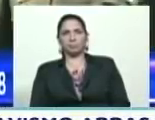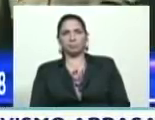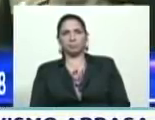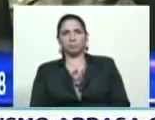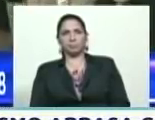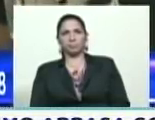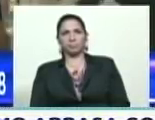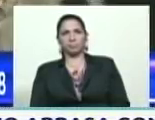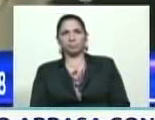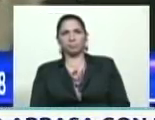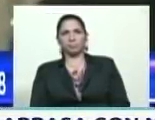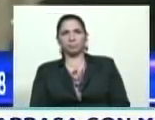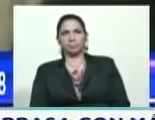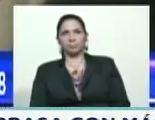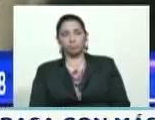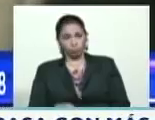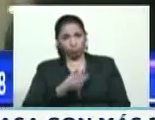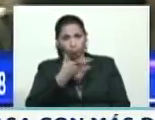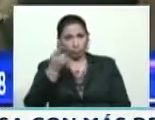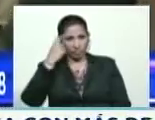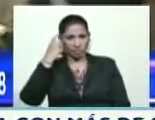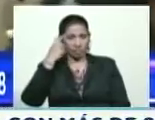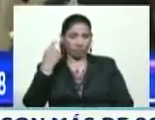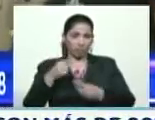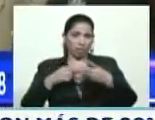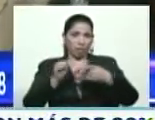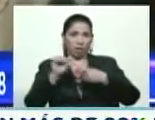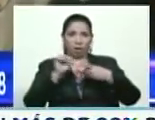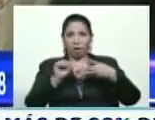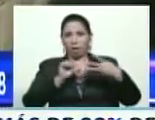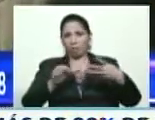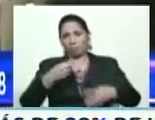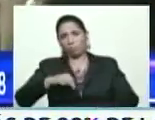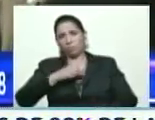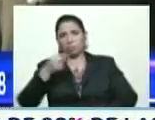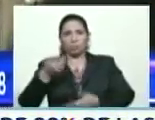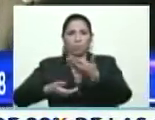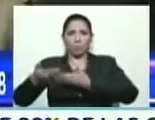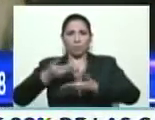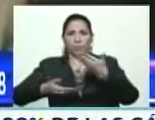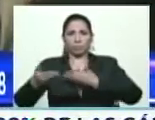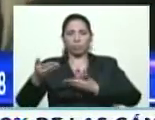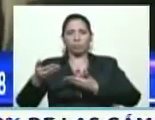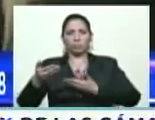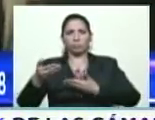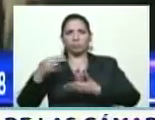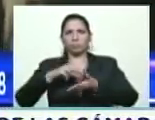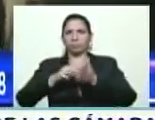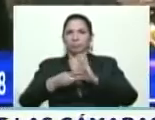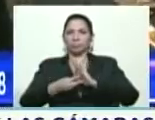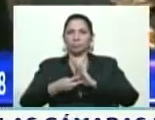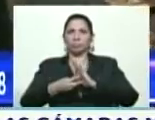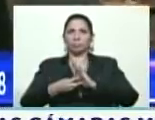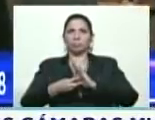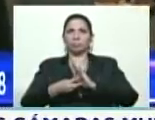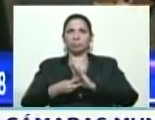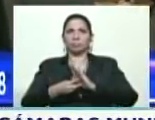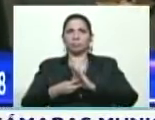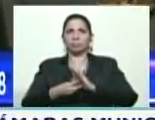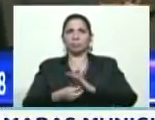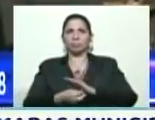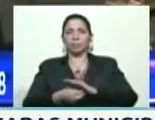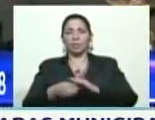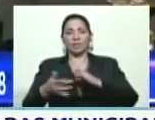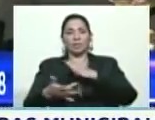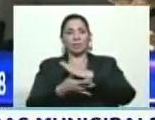Como es bien sabido, una de las áreas de nuestra cooperación es la cooperación técnico-militar